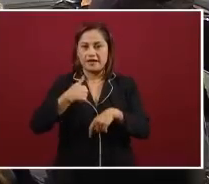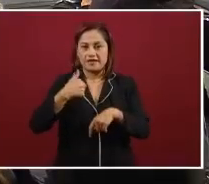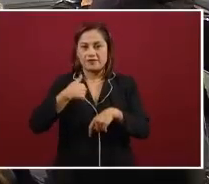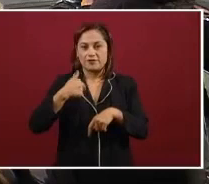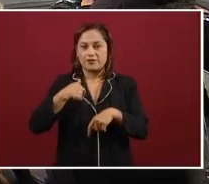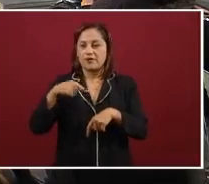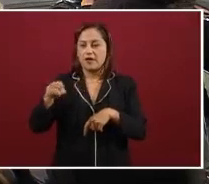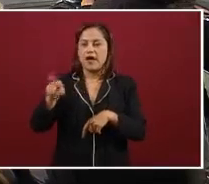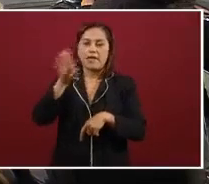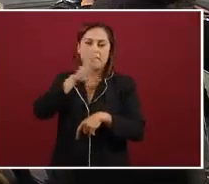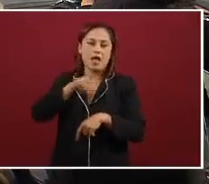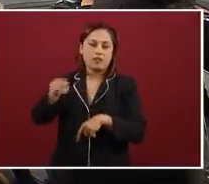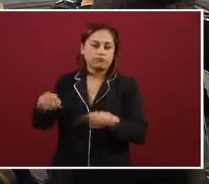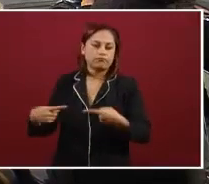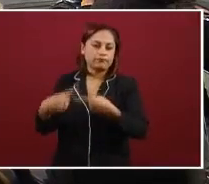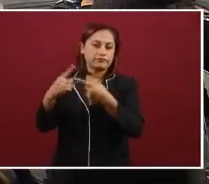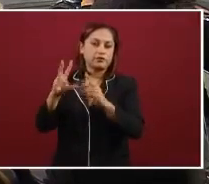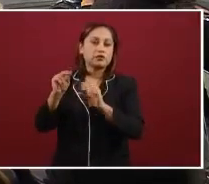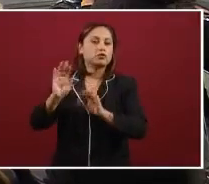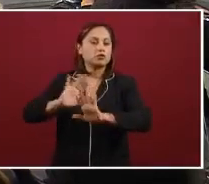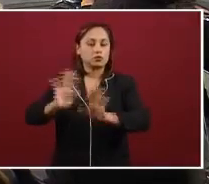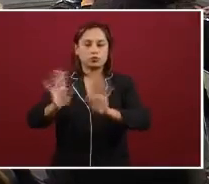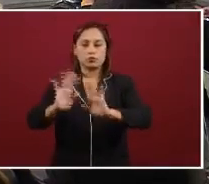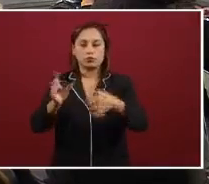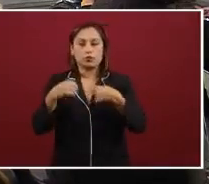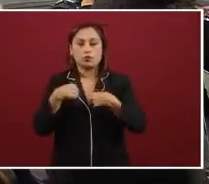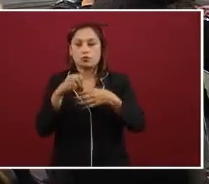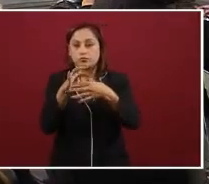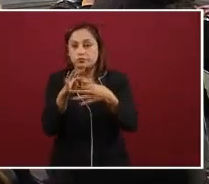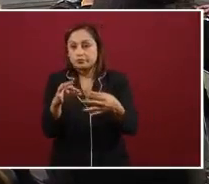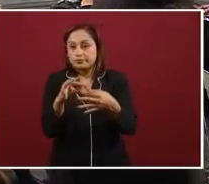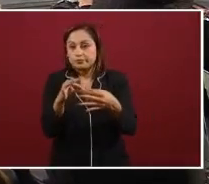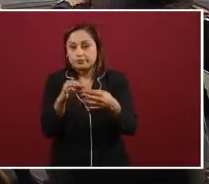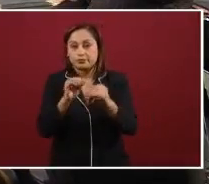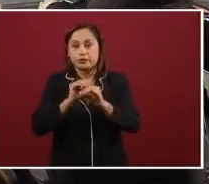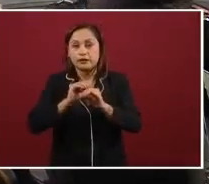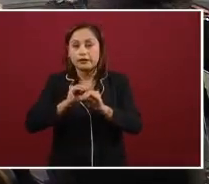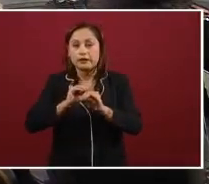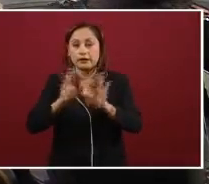contradecir, sino de aclarar.